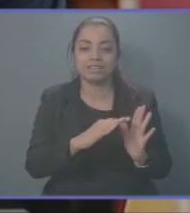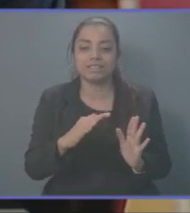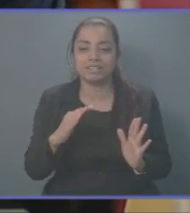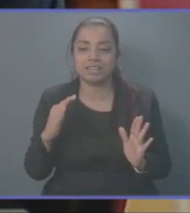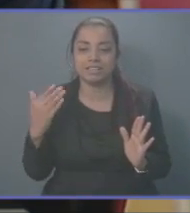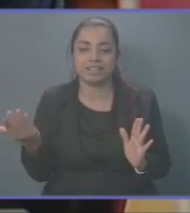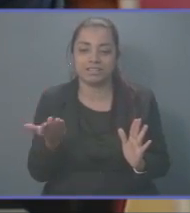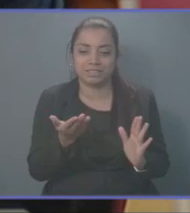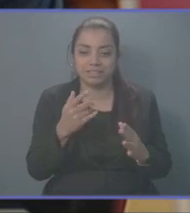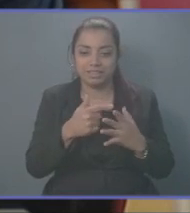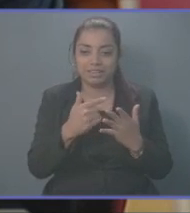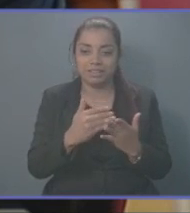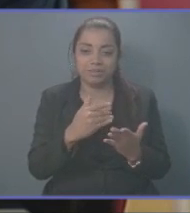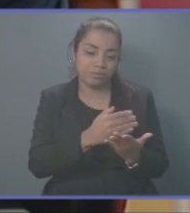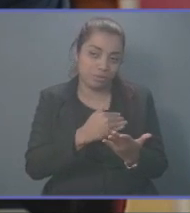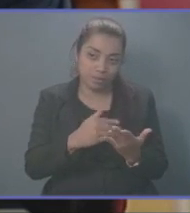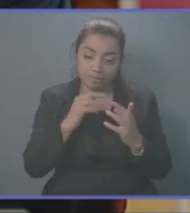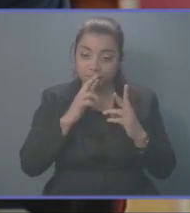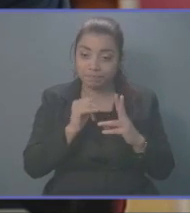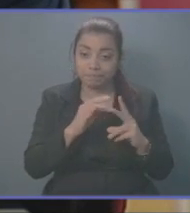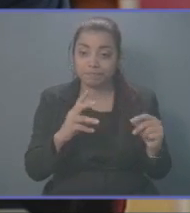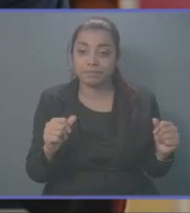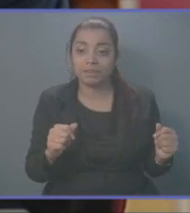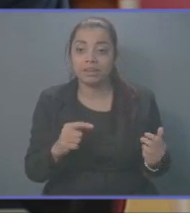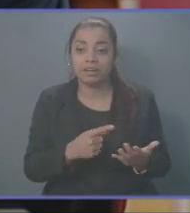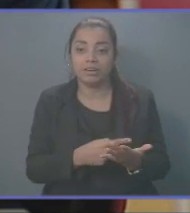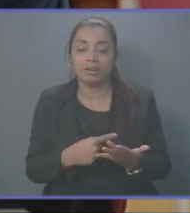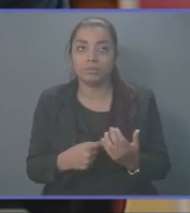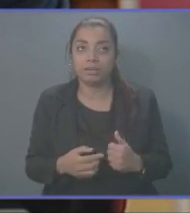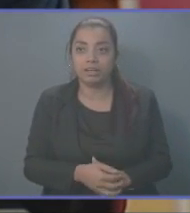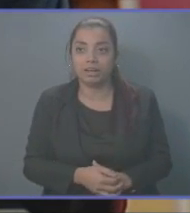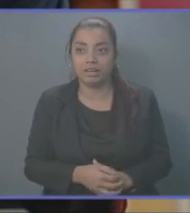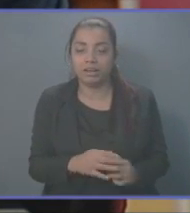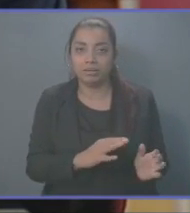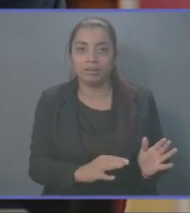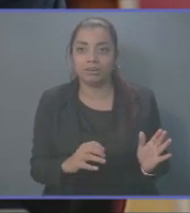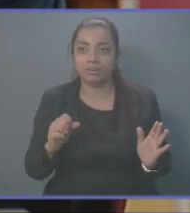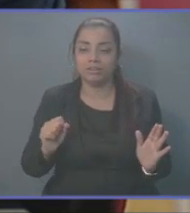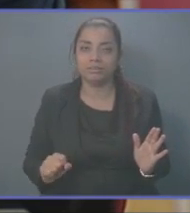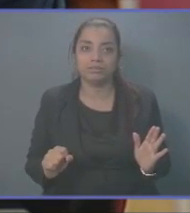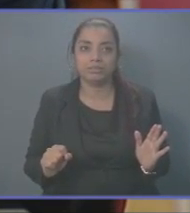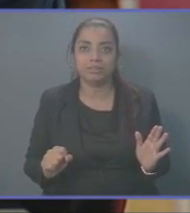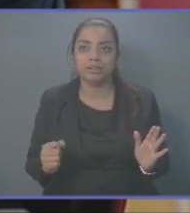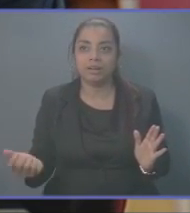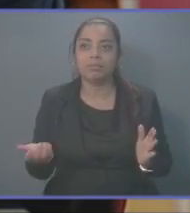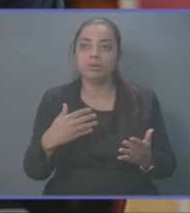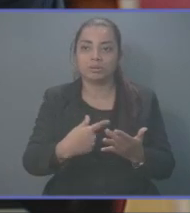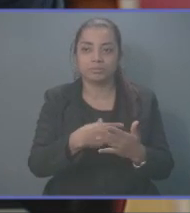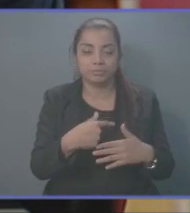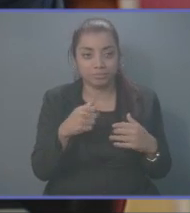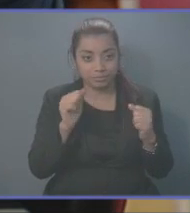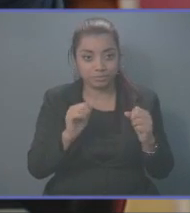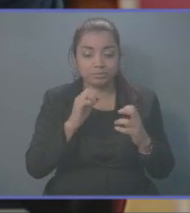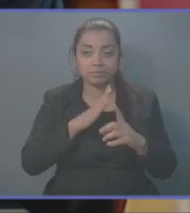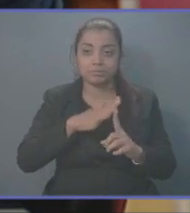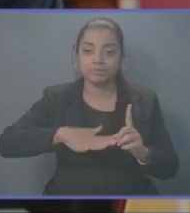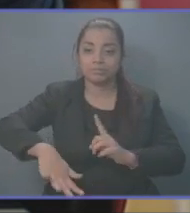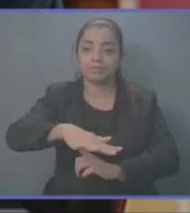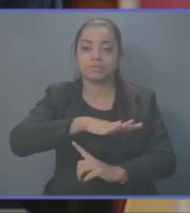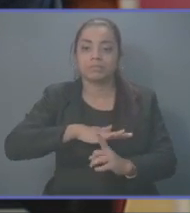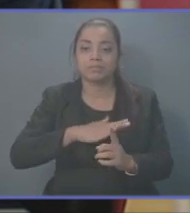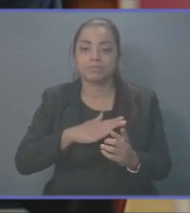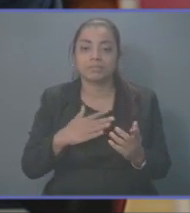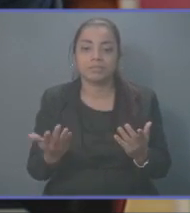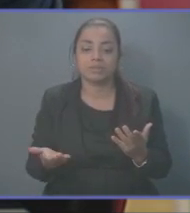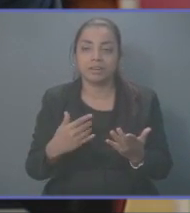previa a la notificación de las resoluciones respectivas. E. Que se encuentren en cualquiera de las situaciones establecidas